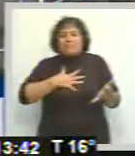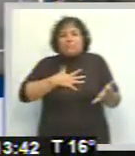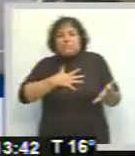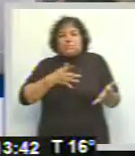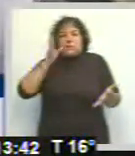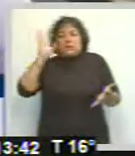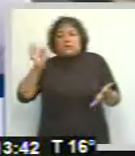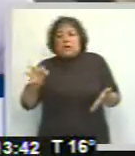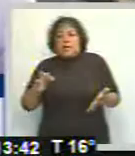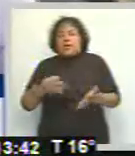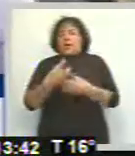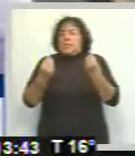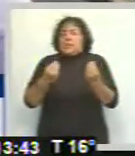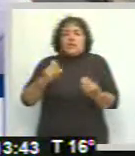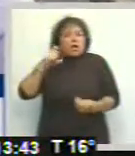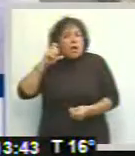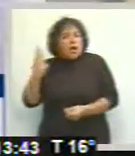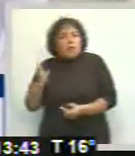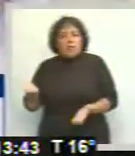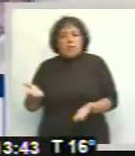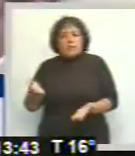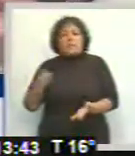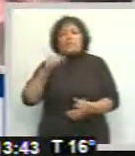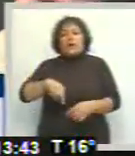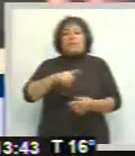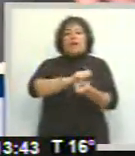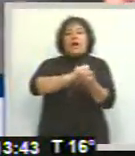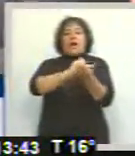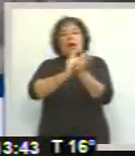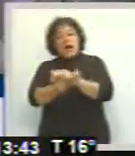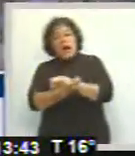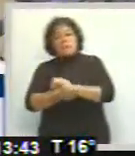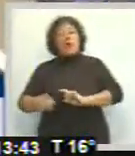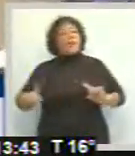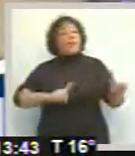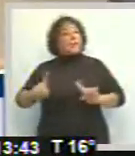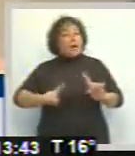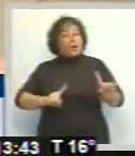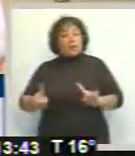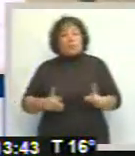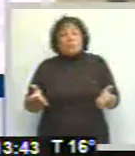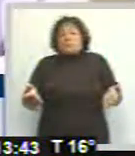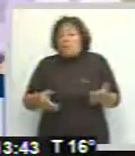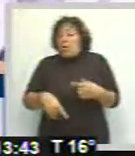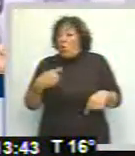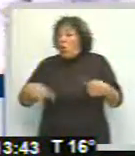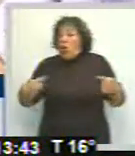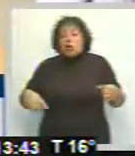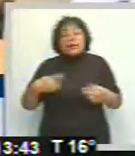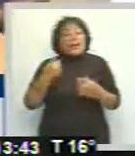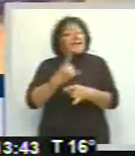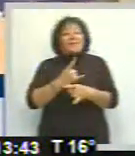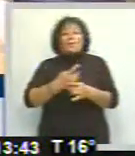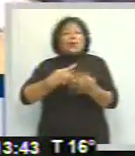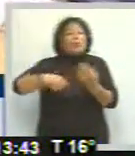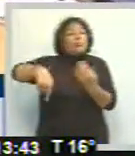lo que se ha producido en el club y también el cambio del técnico, bueno, cosas que rodean en